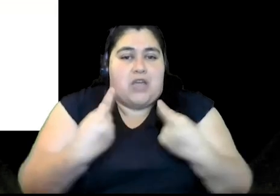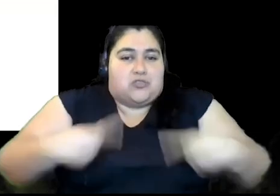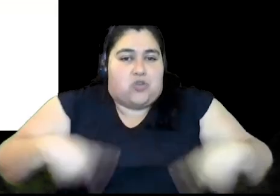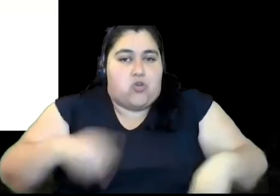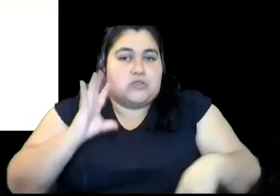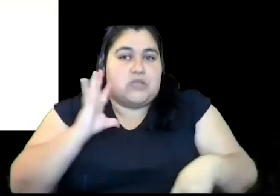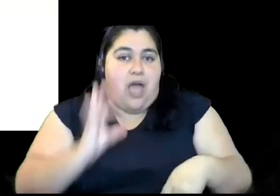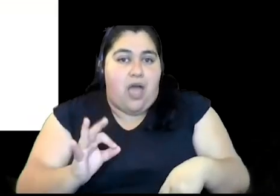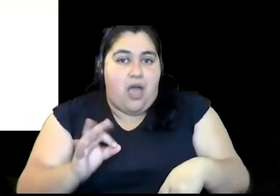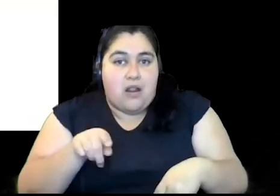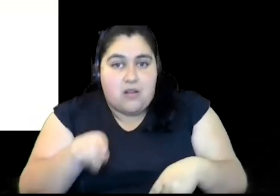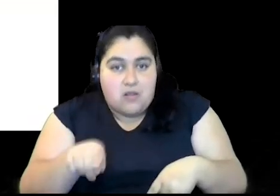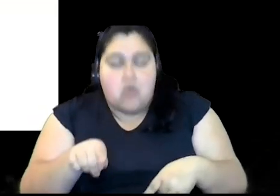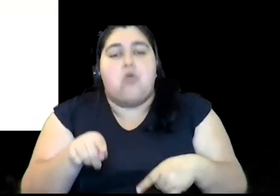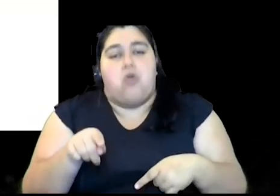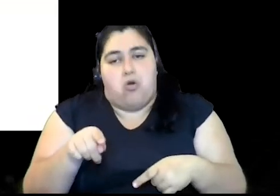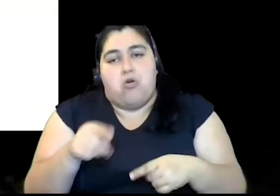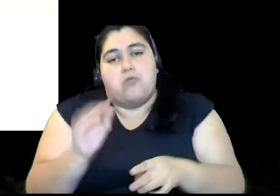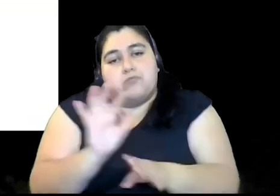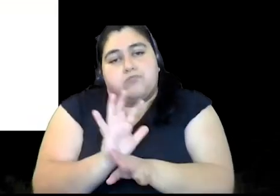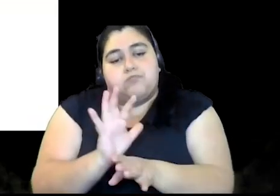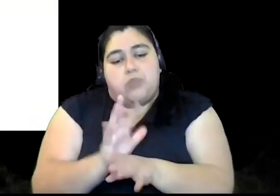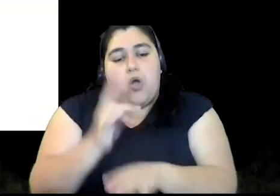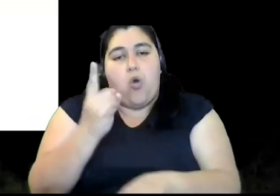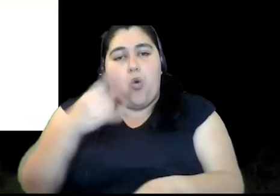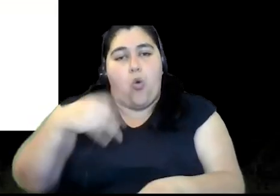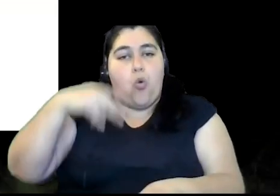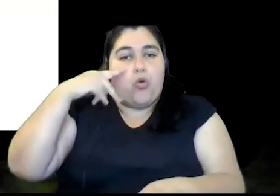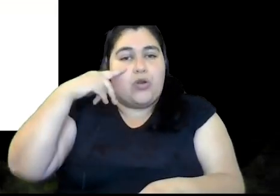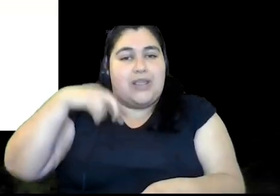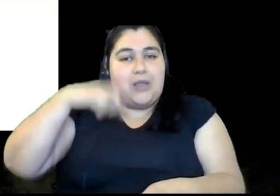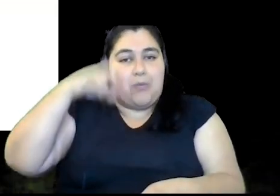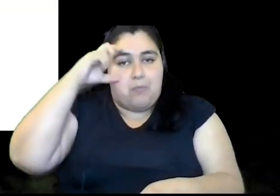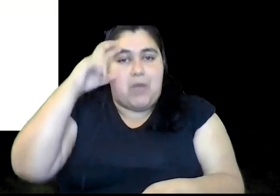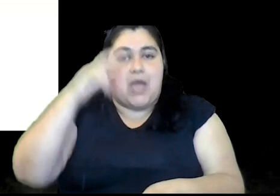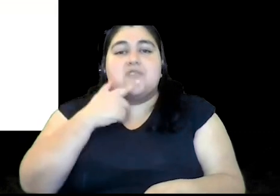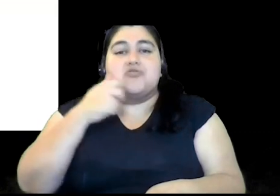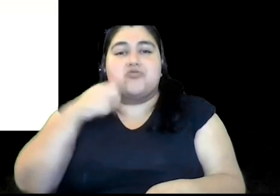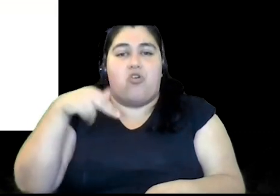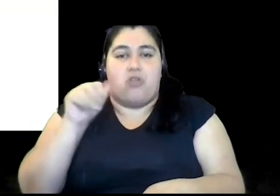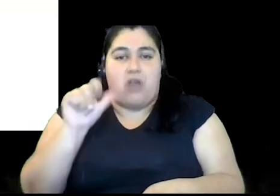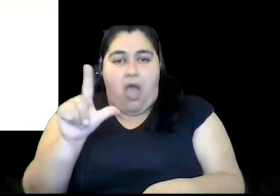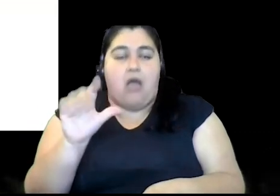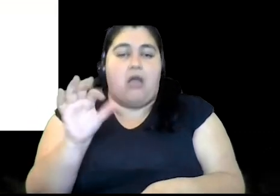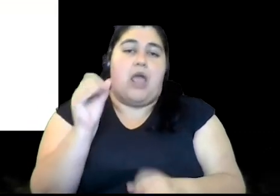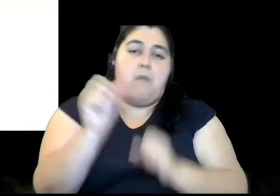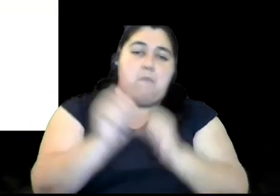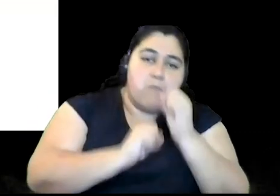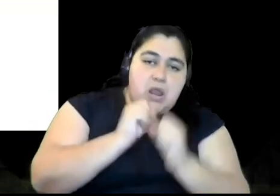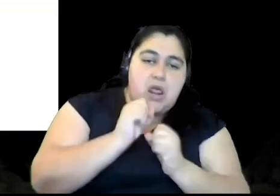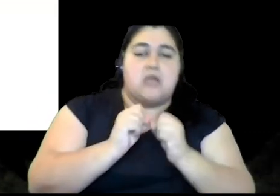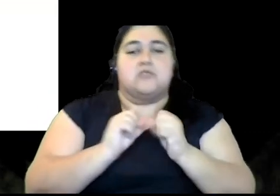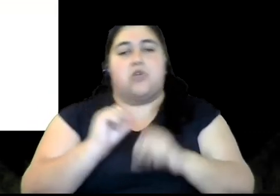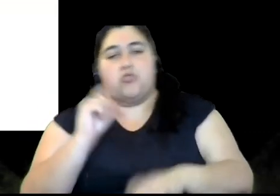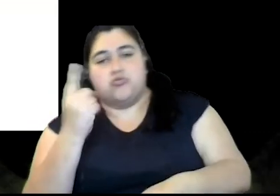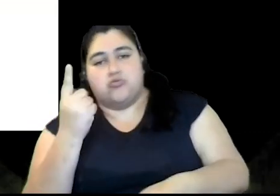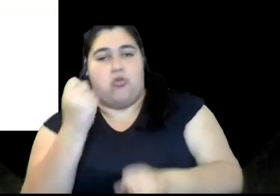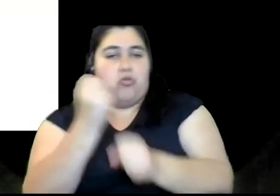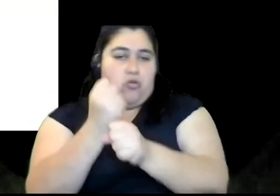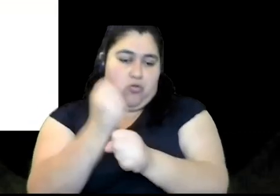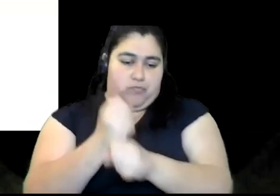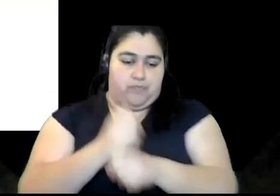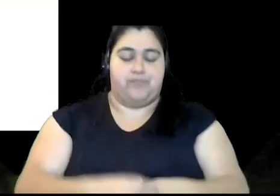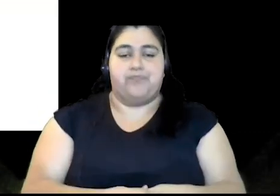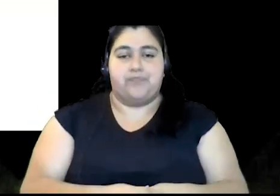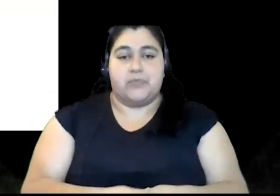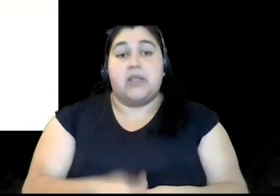como establecimiento unipersonal, establecimiento, explotación o empresa unipersonal. Por último,